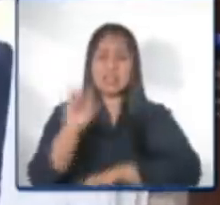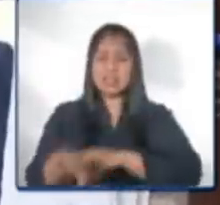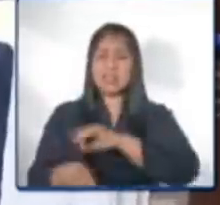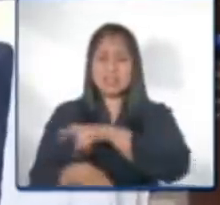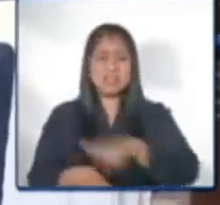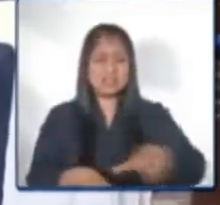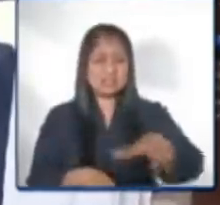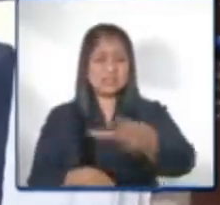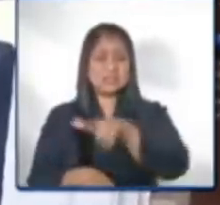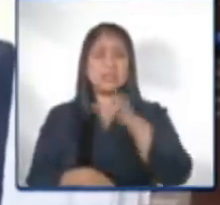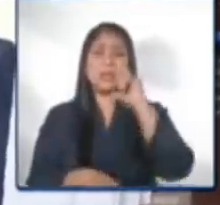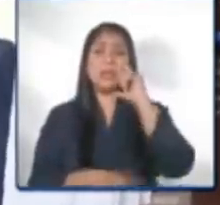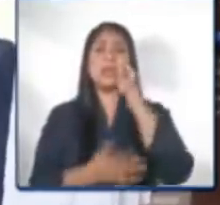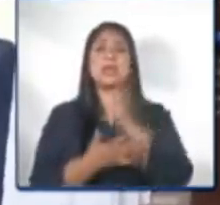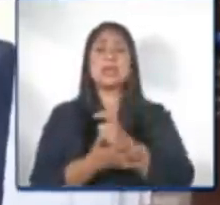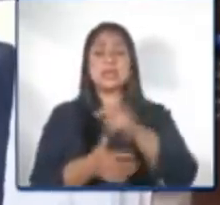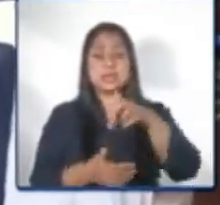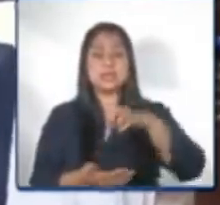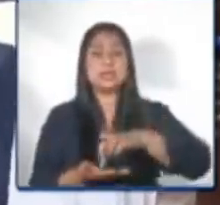una creencia de que este país,